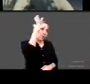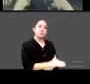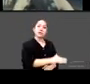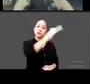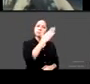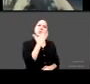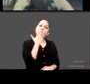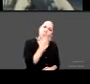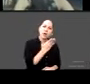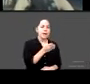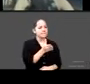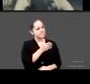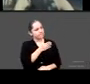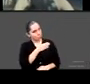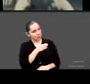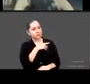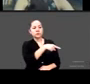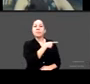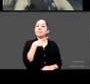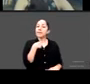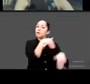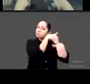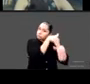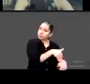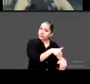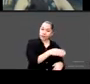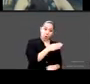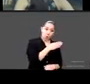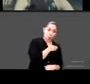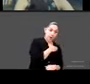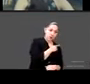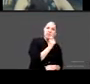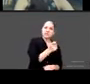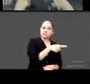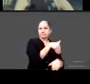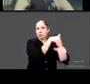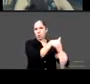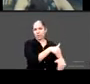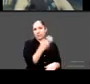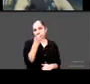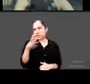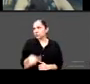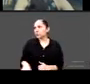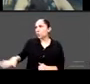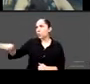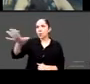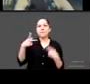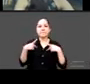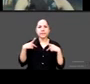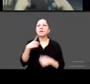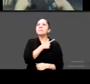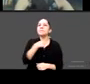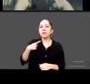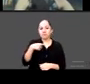era sinónimo de obediente. Por lo tanto, el mandato social era cómo modificar conductas